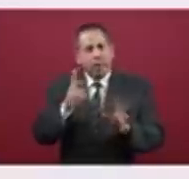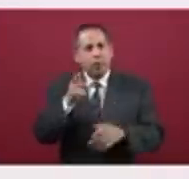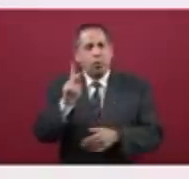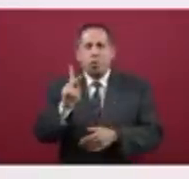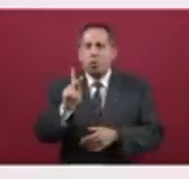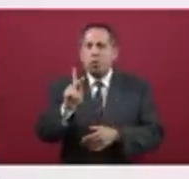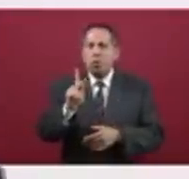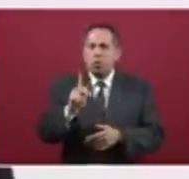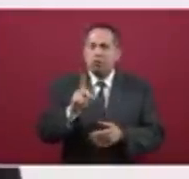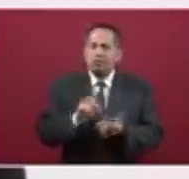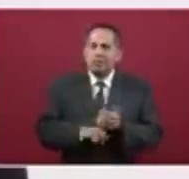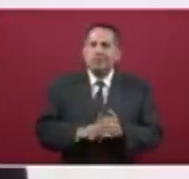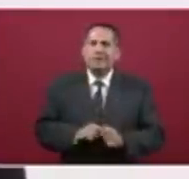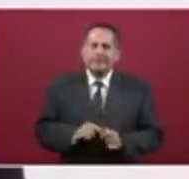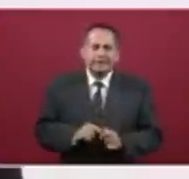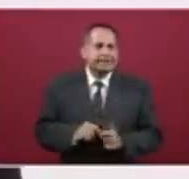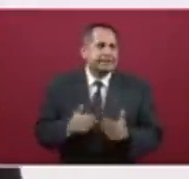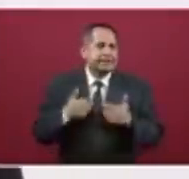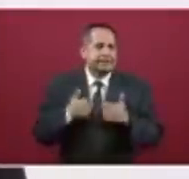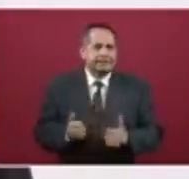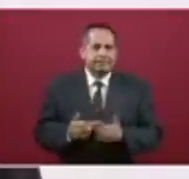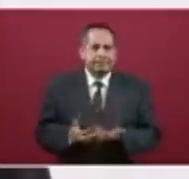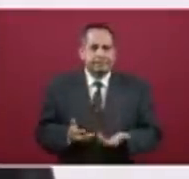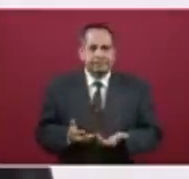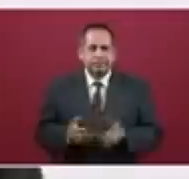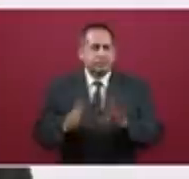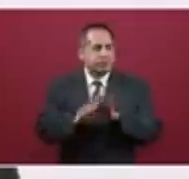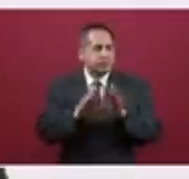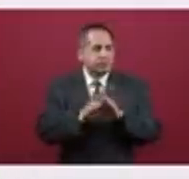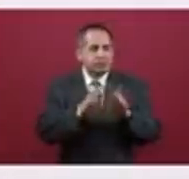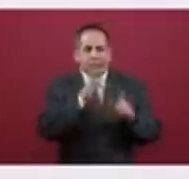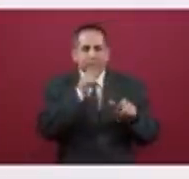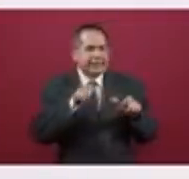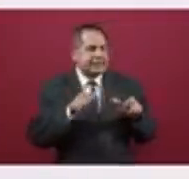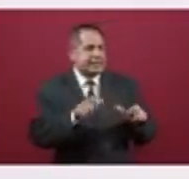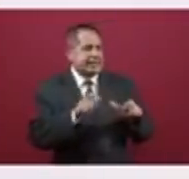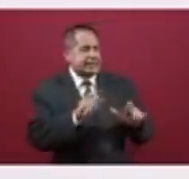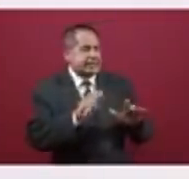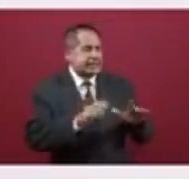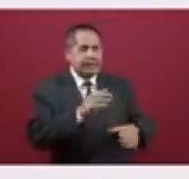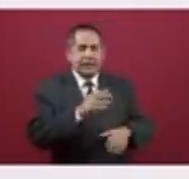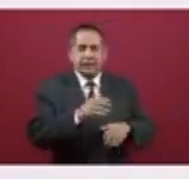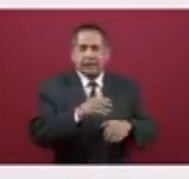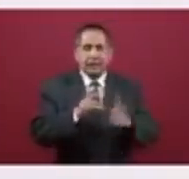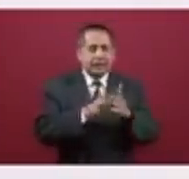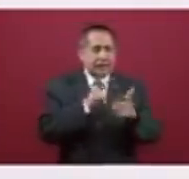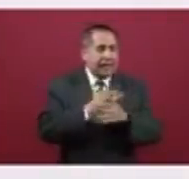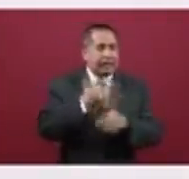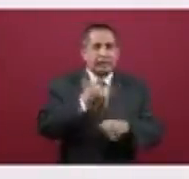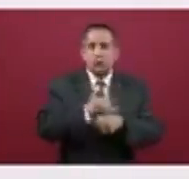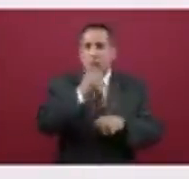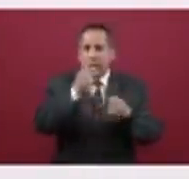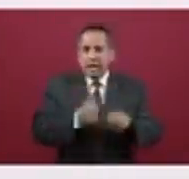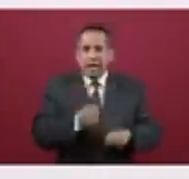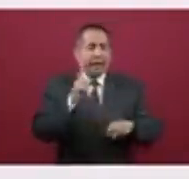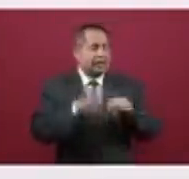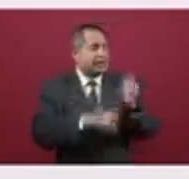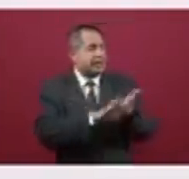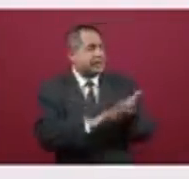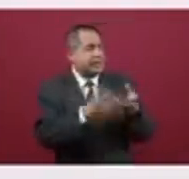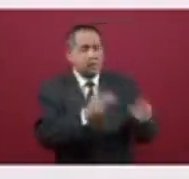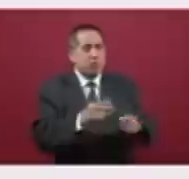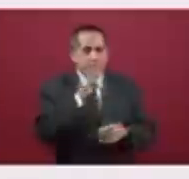el porque solo se ha logrado contener la incidencia delictiva pero